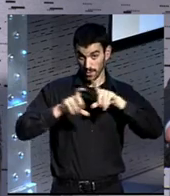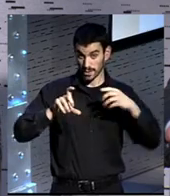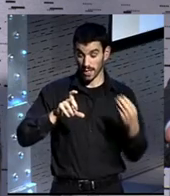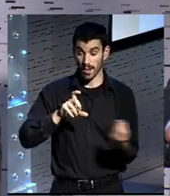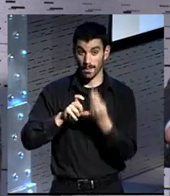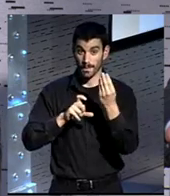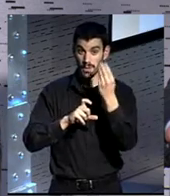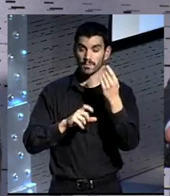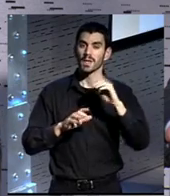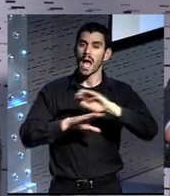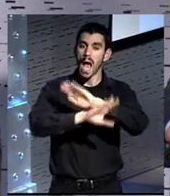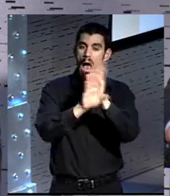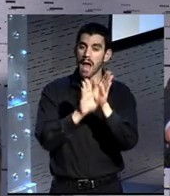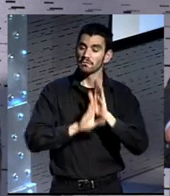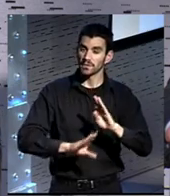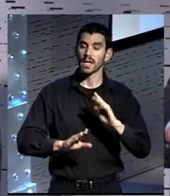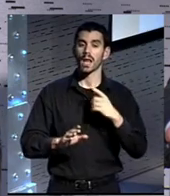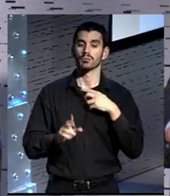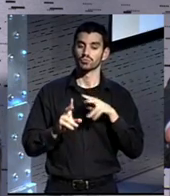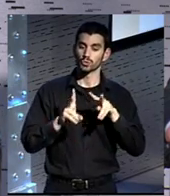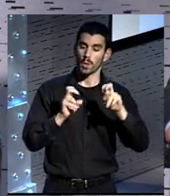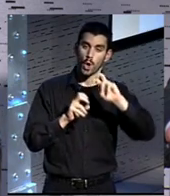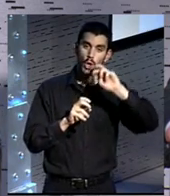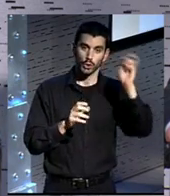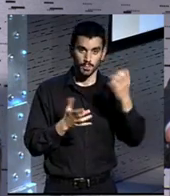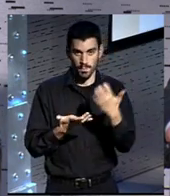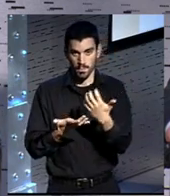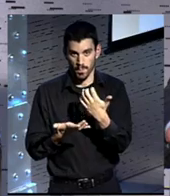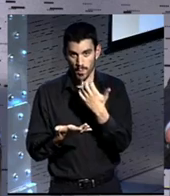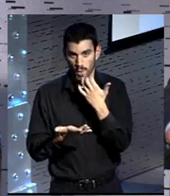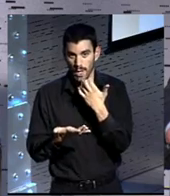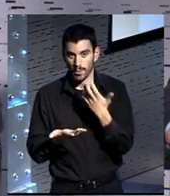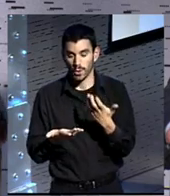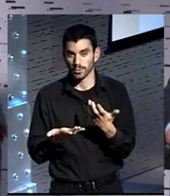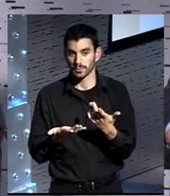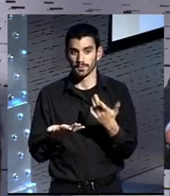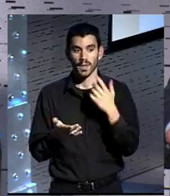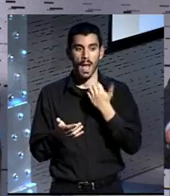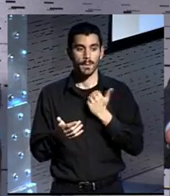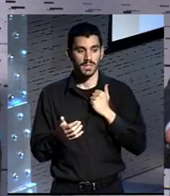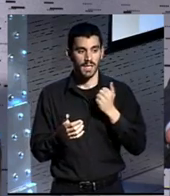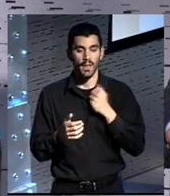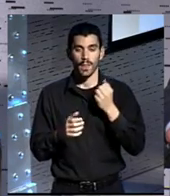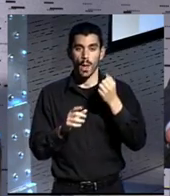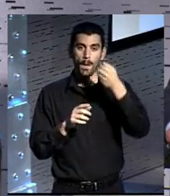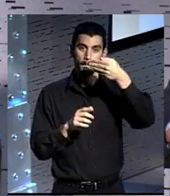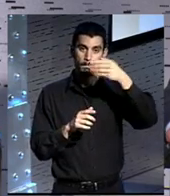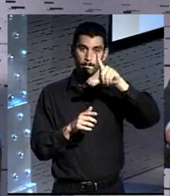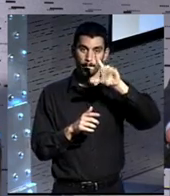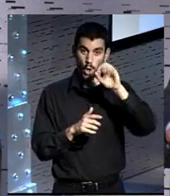nuestros empleados y hemos lanzado iniciativas pues desde multitud de blogs. Hay muchos blogs